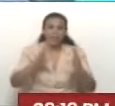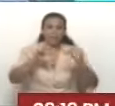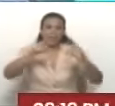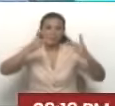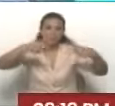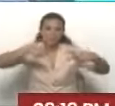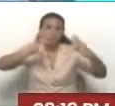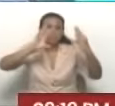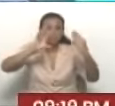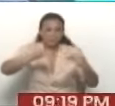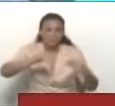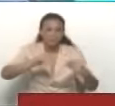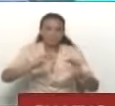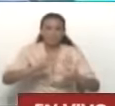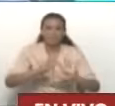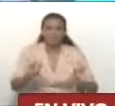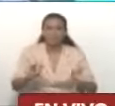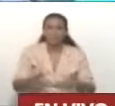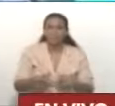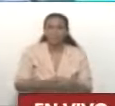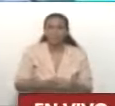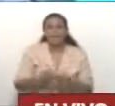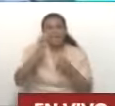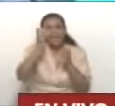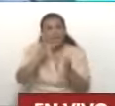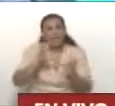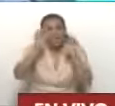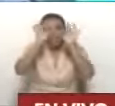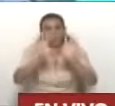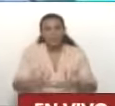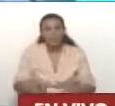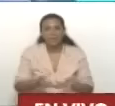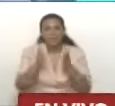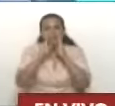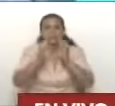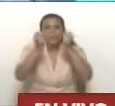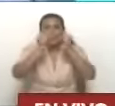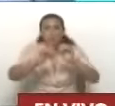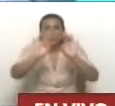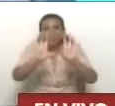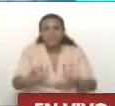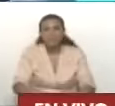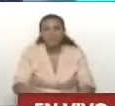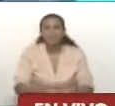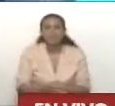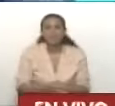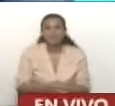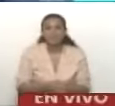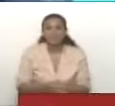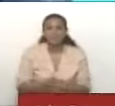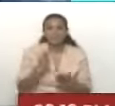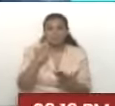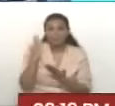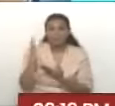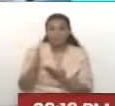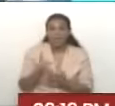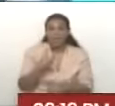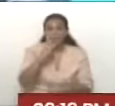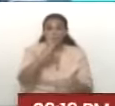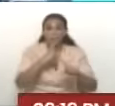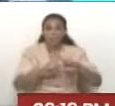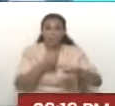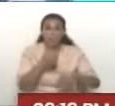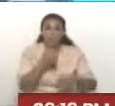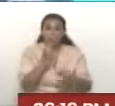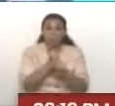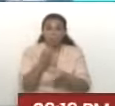Venceremos, venceremos. Que Dios me los bendiga. Que Dios me los cuide. Bueno, el 1x10 es el buen